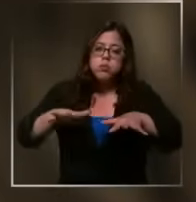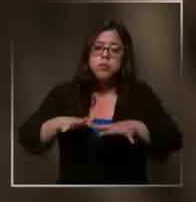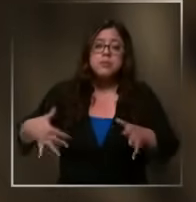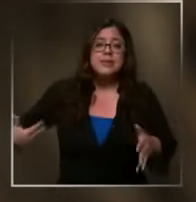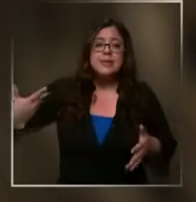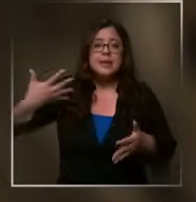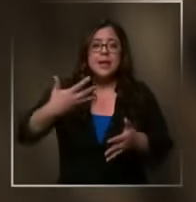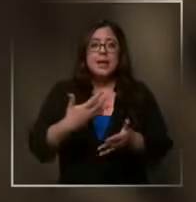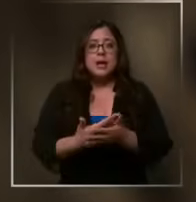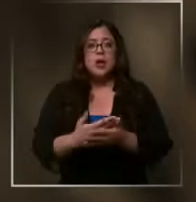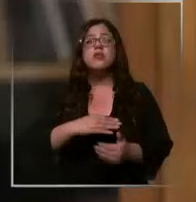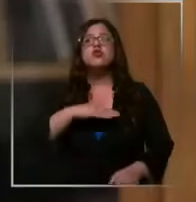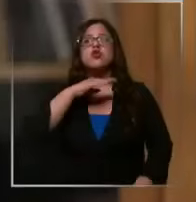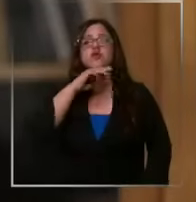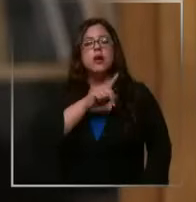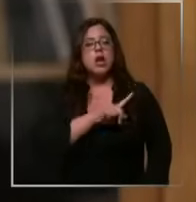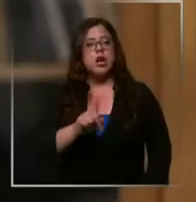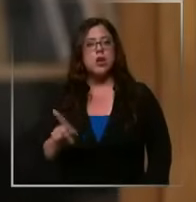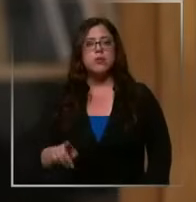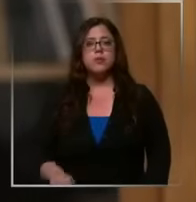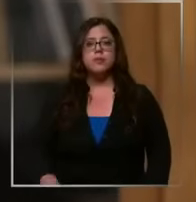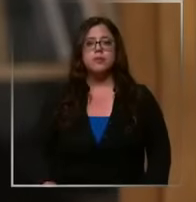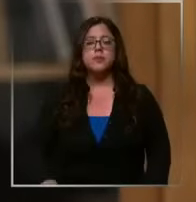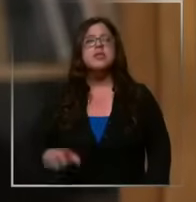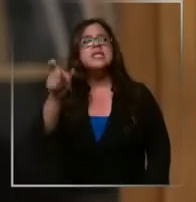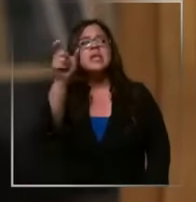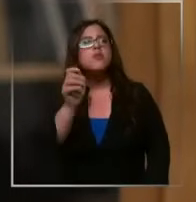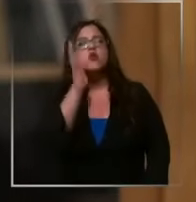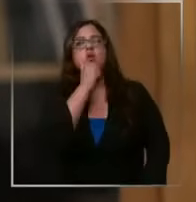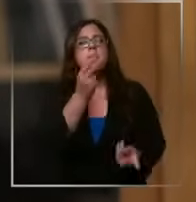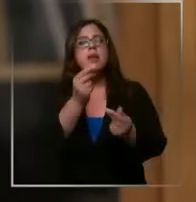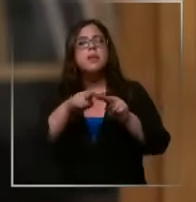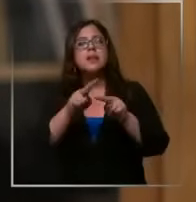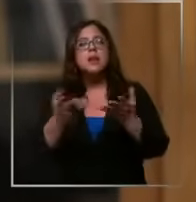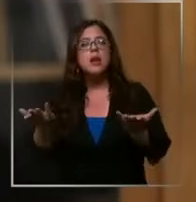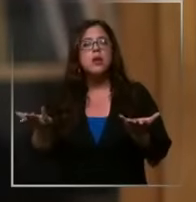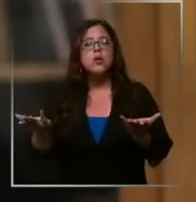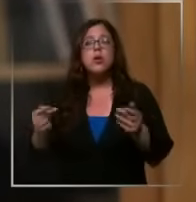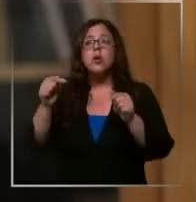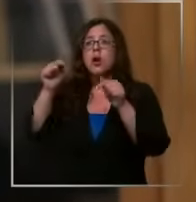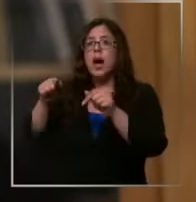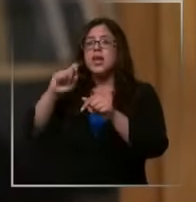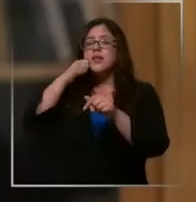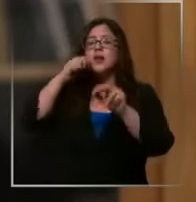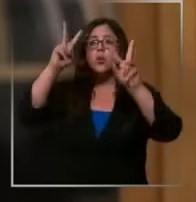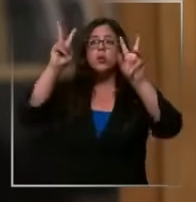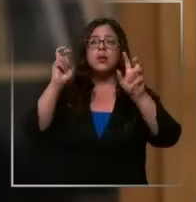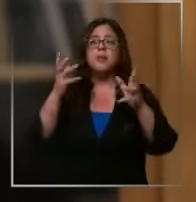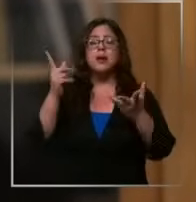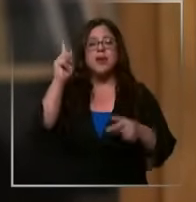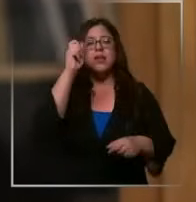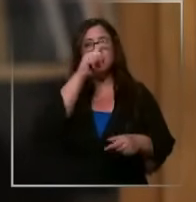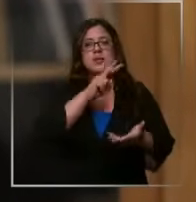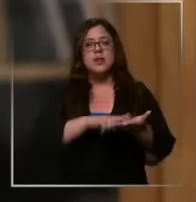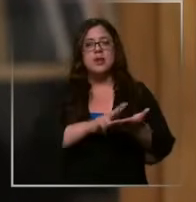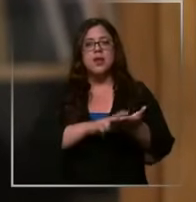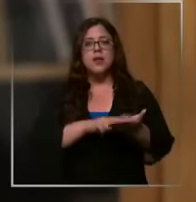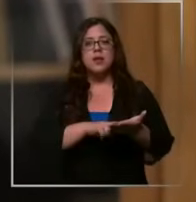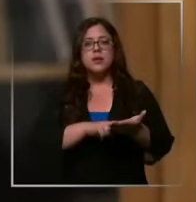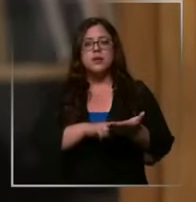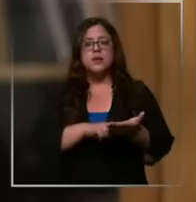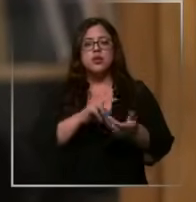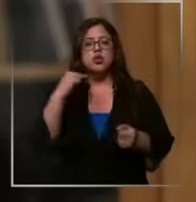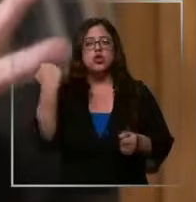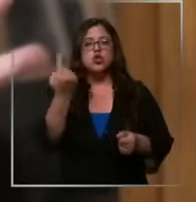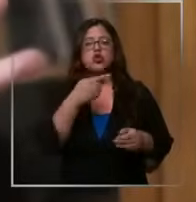ahora serían insuficientes. ¿Y si la persona no tiene los recursos para hacerlo? Bueno, ahí se transforma en un caso complicado, diríamos, donde nosotros